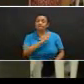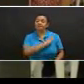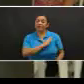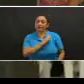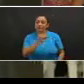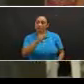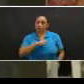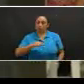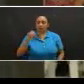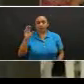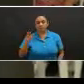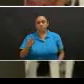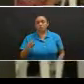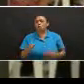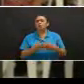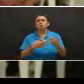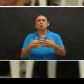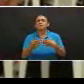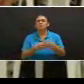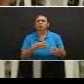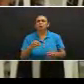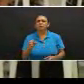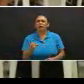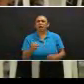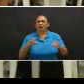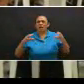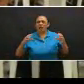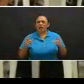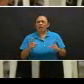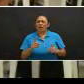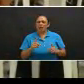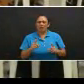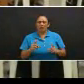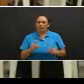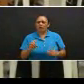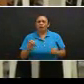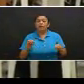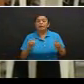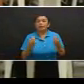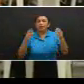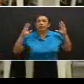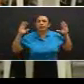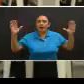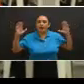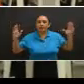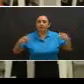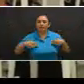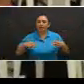No importa cuán grande haya sido el problema.